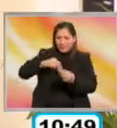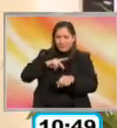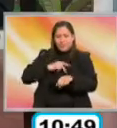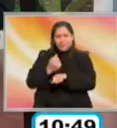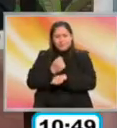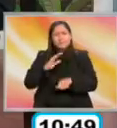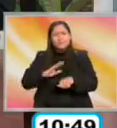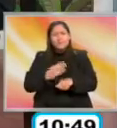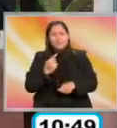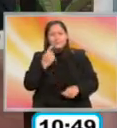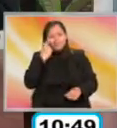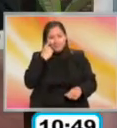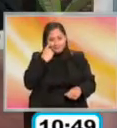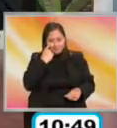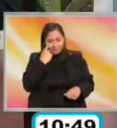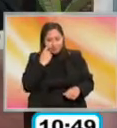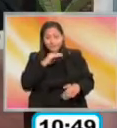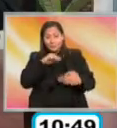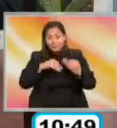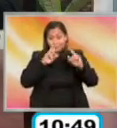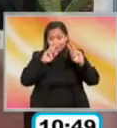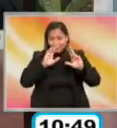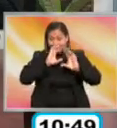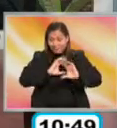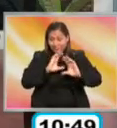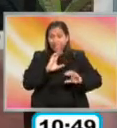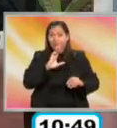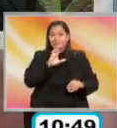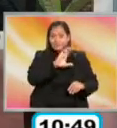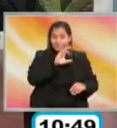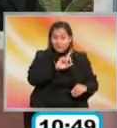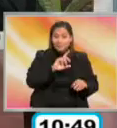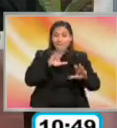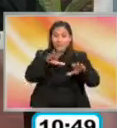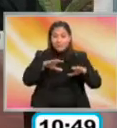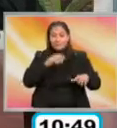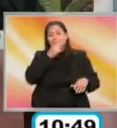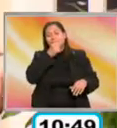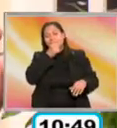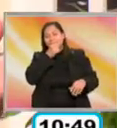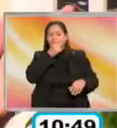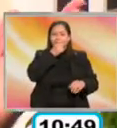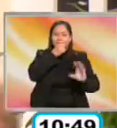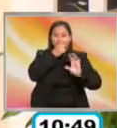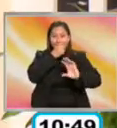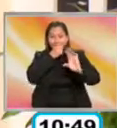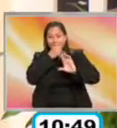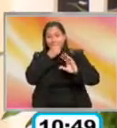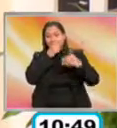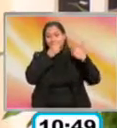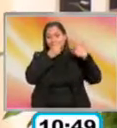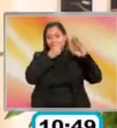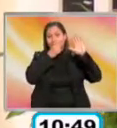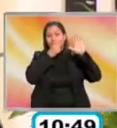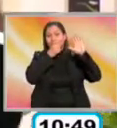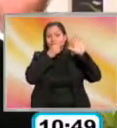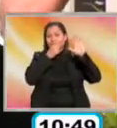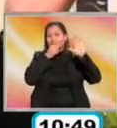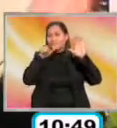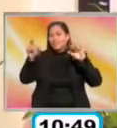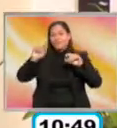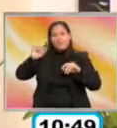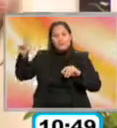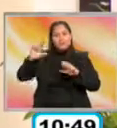al público. Pues bueno, porque todas las canciones del disco y del show son canciones que de alguna manera fueron interpretadas por